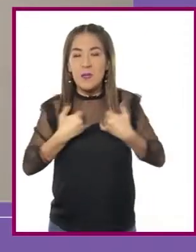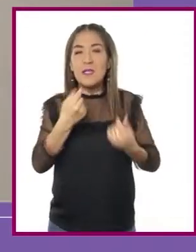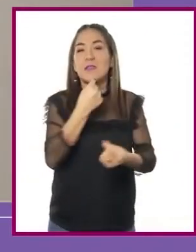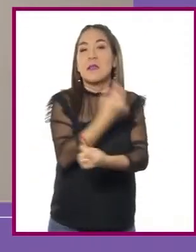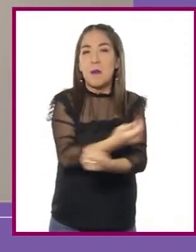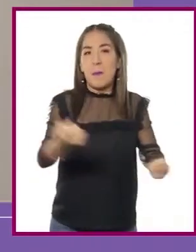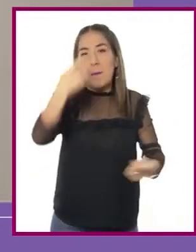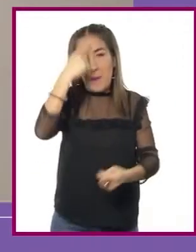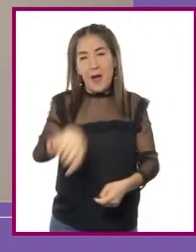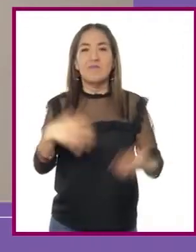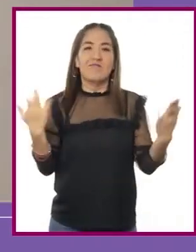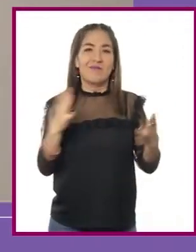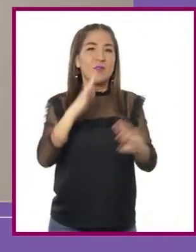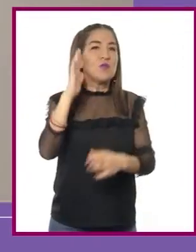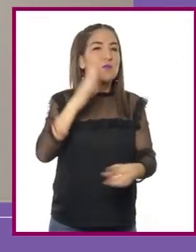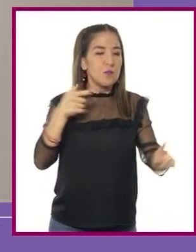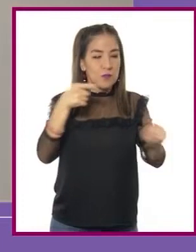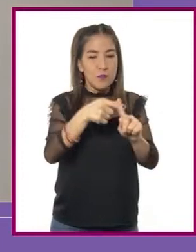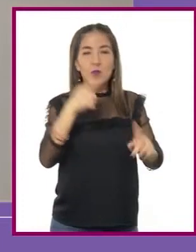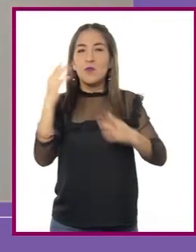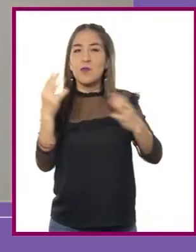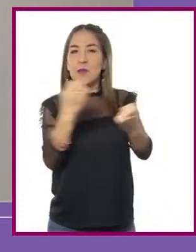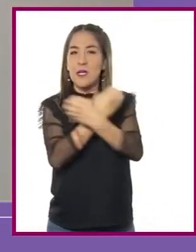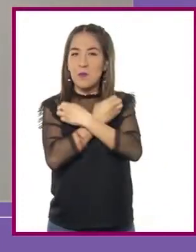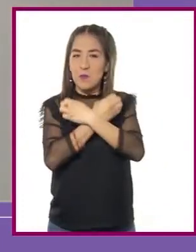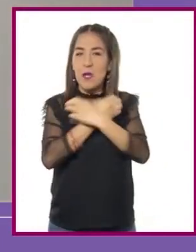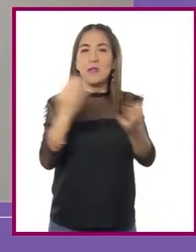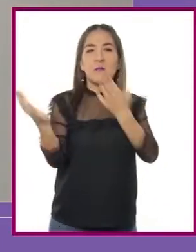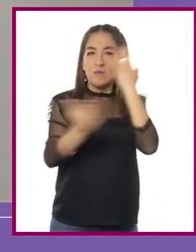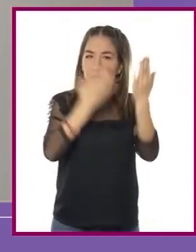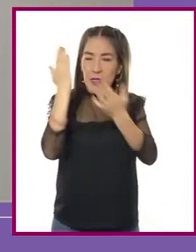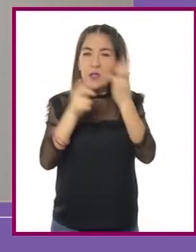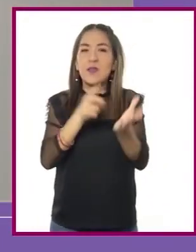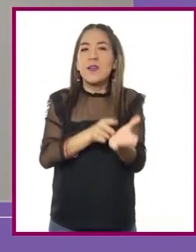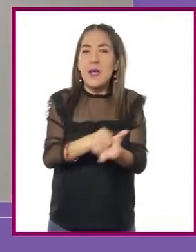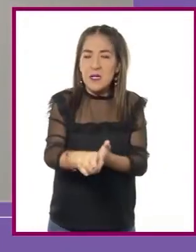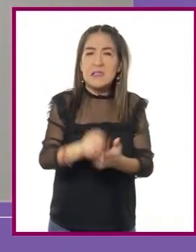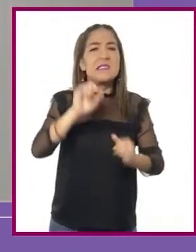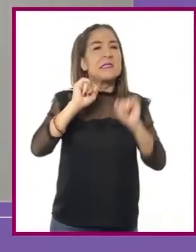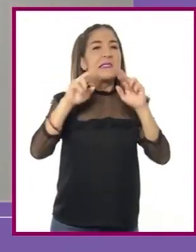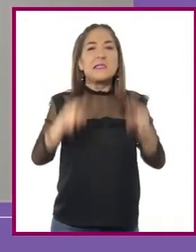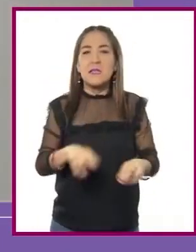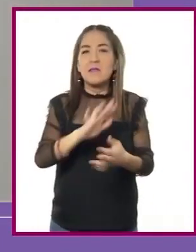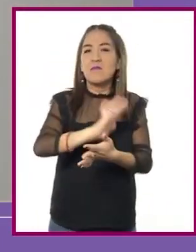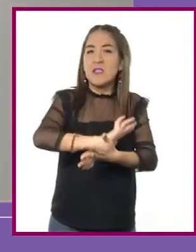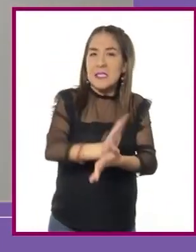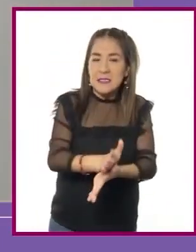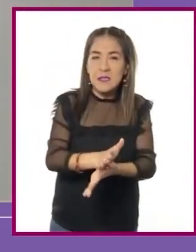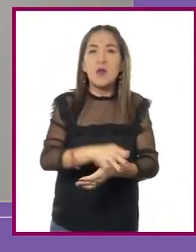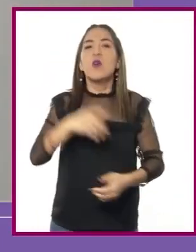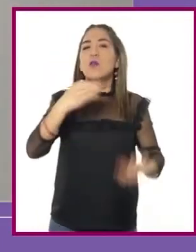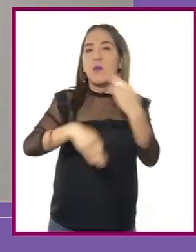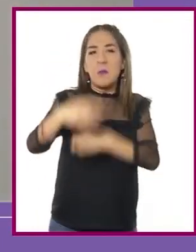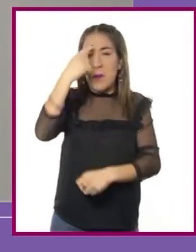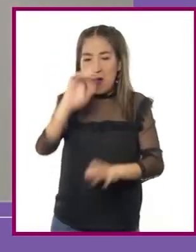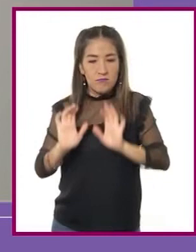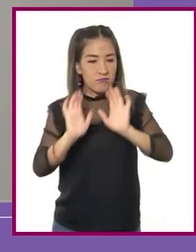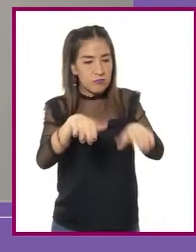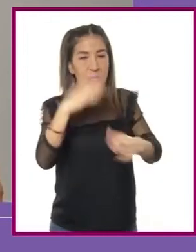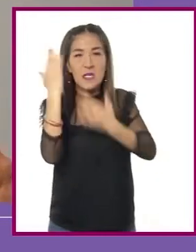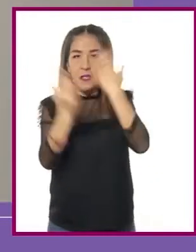a la educación, sin discriminación. Incluimos a toda la diversidad de estudiantes. Sobre